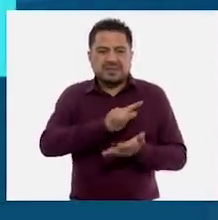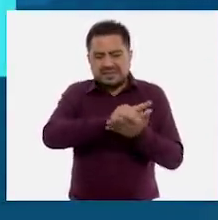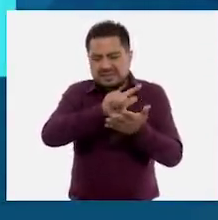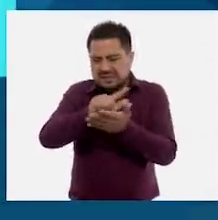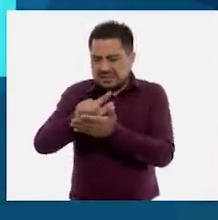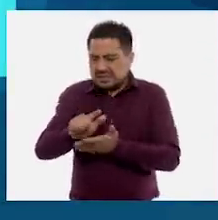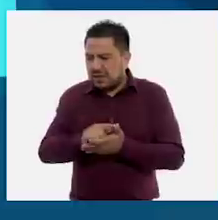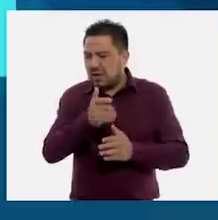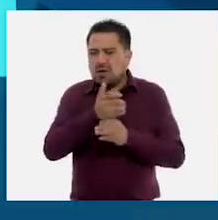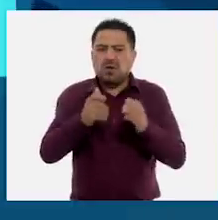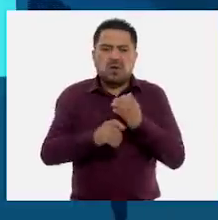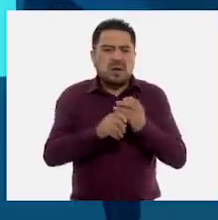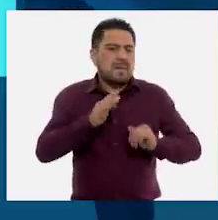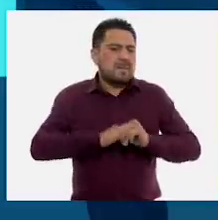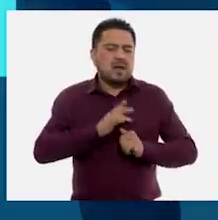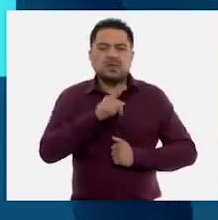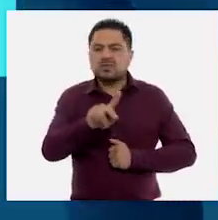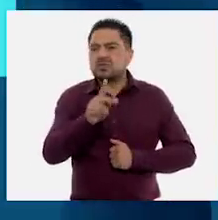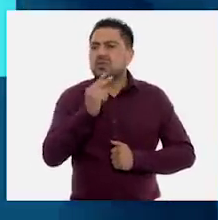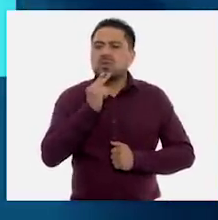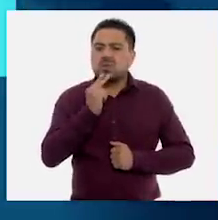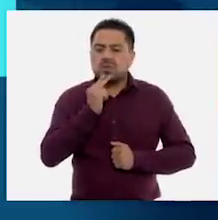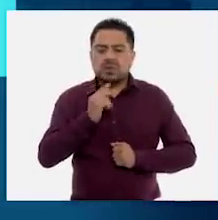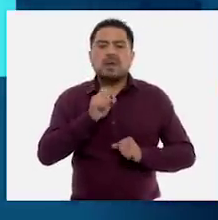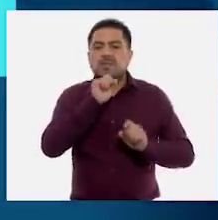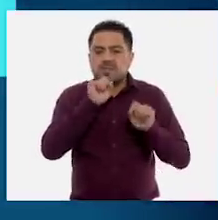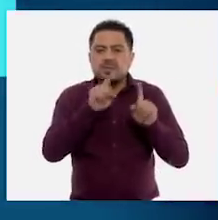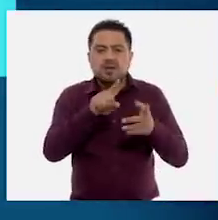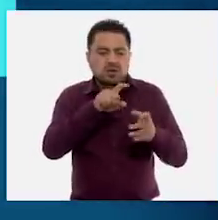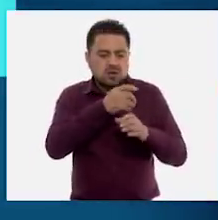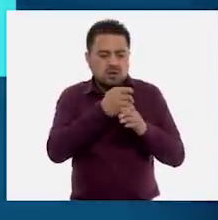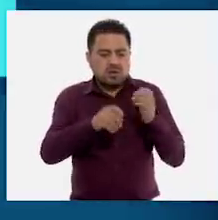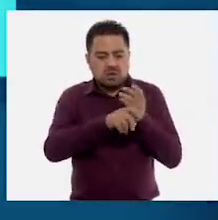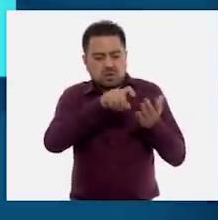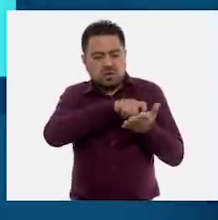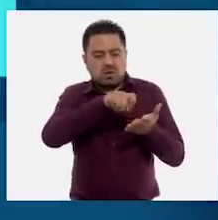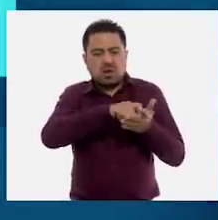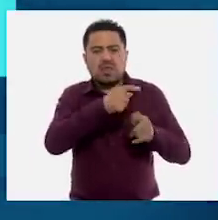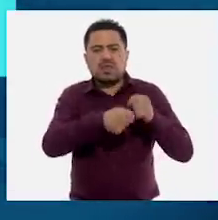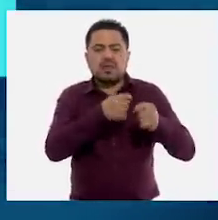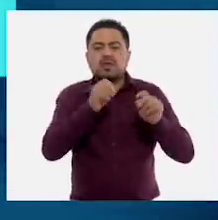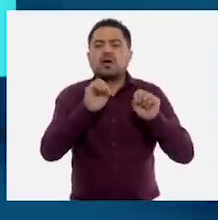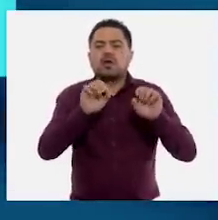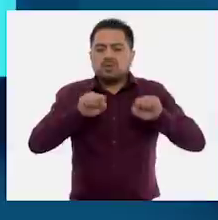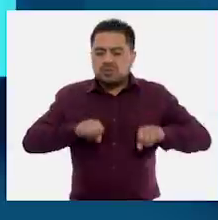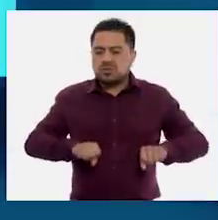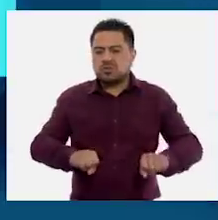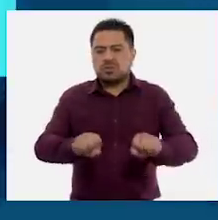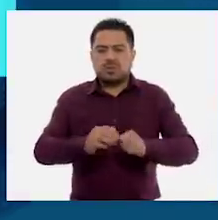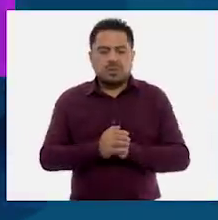Desinfecta las superficies y los objetos que más utilizas. También las cosas que compres en la tienda o el supermercado.